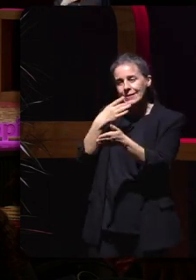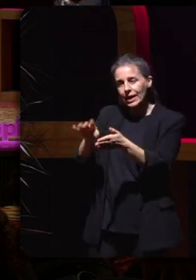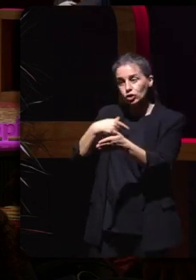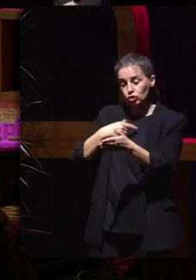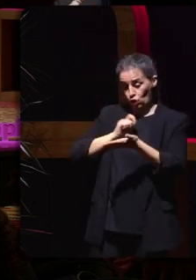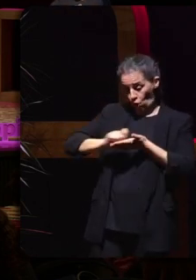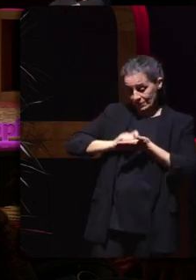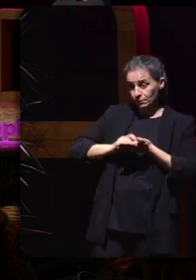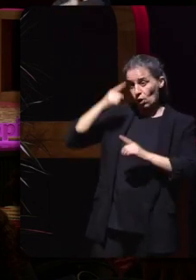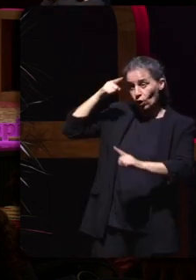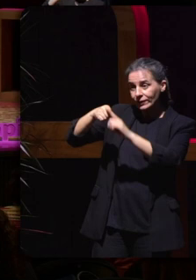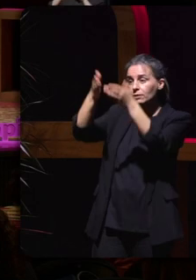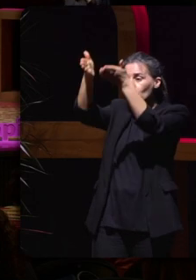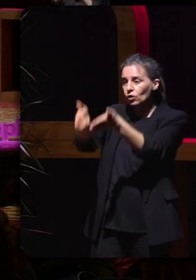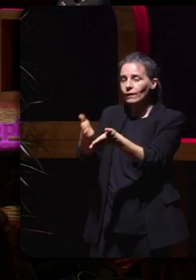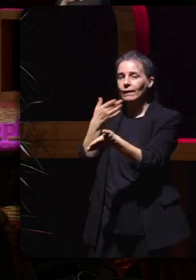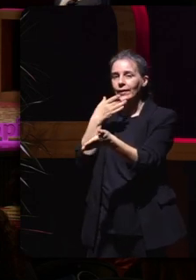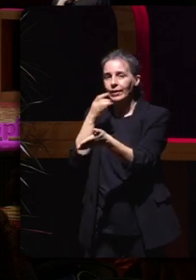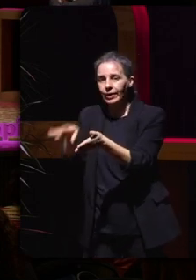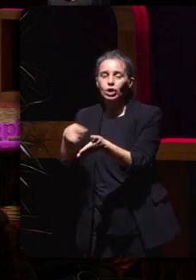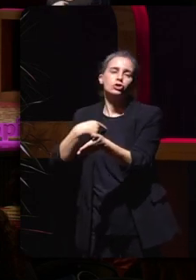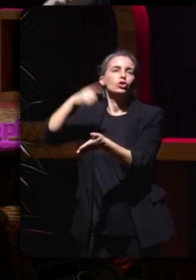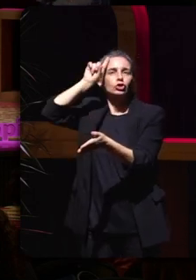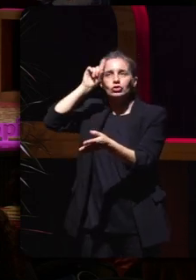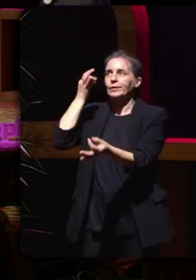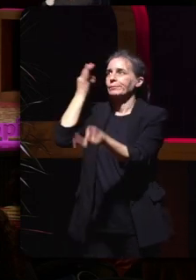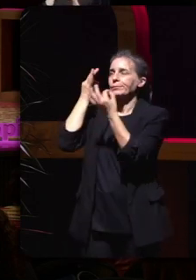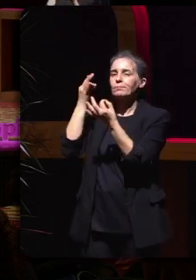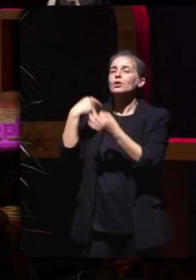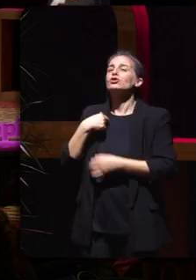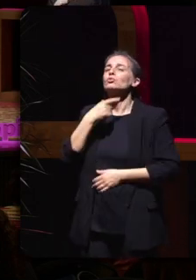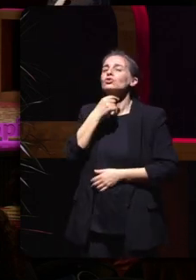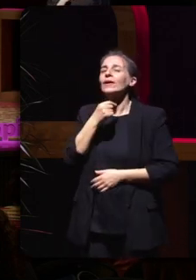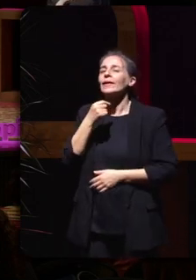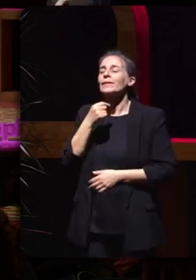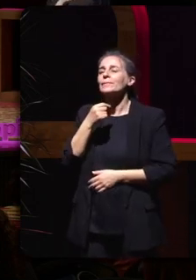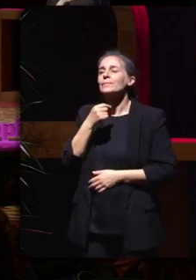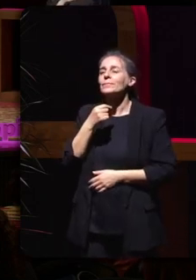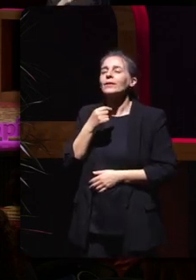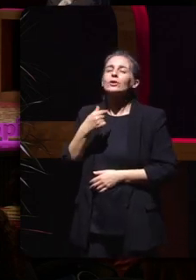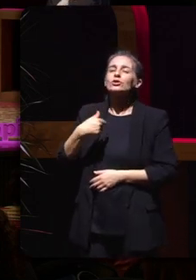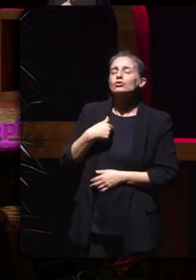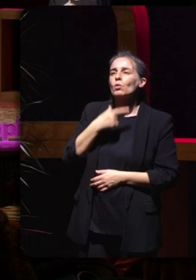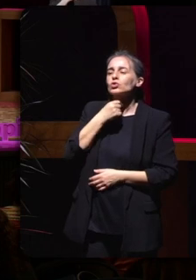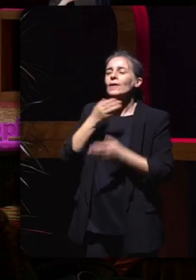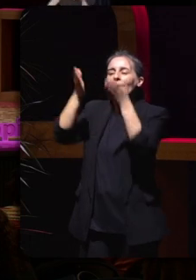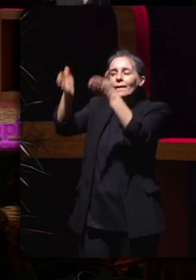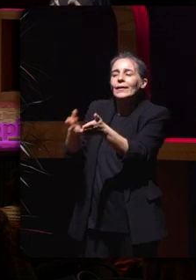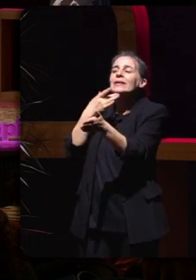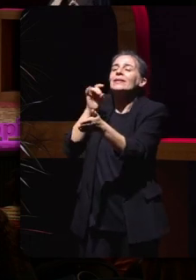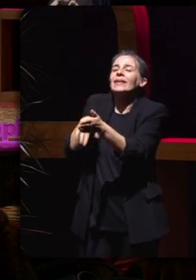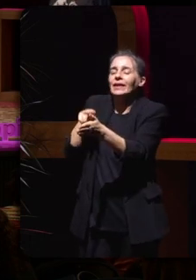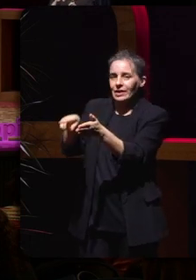de que yo no sé exactamente para quién estoy escribiendo Pero sí sé para quién me gustaría escribir entonces creo que es muy